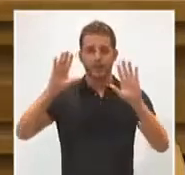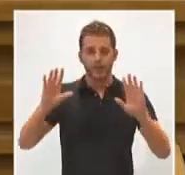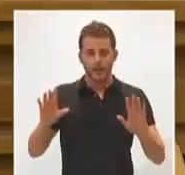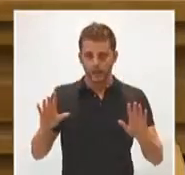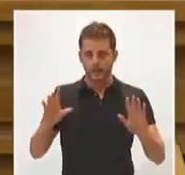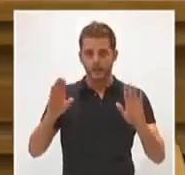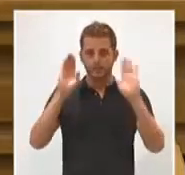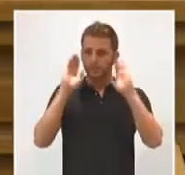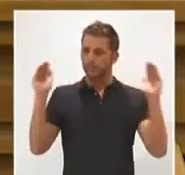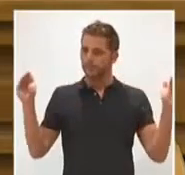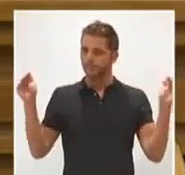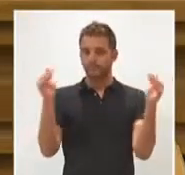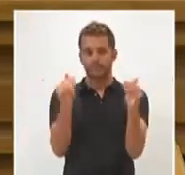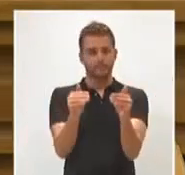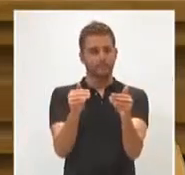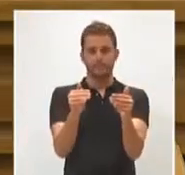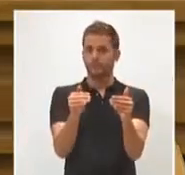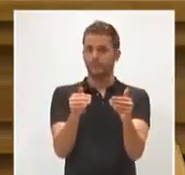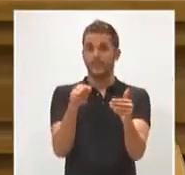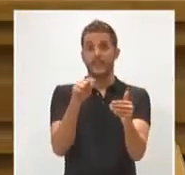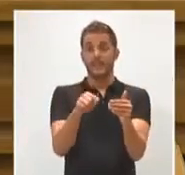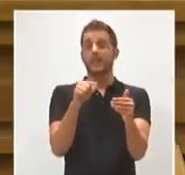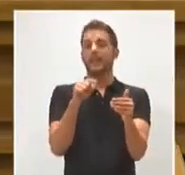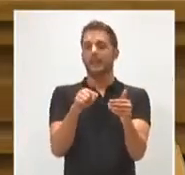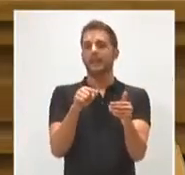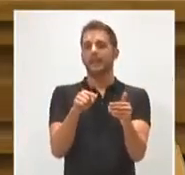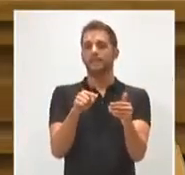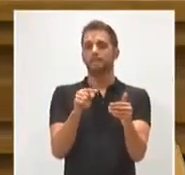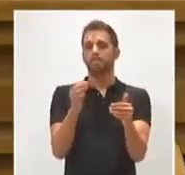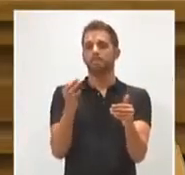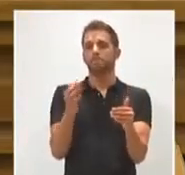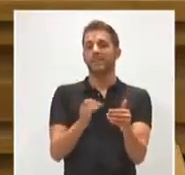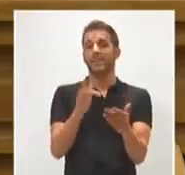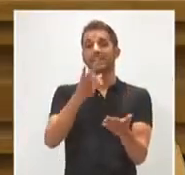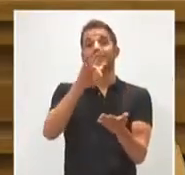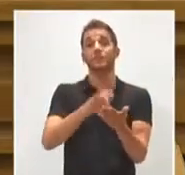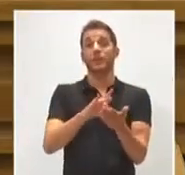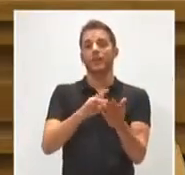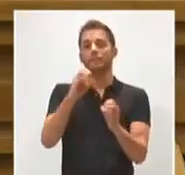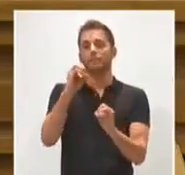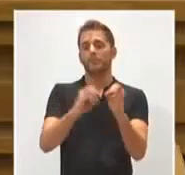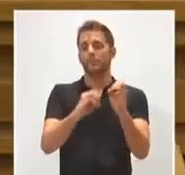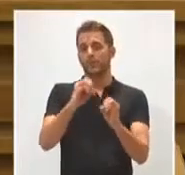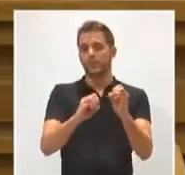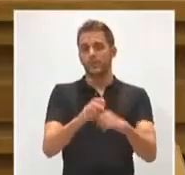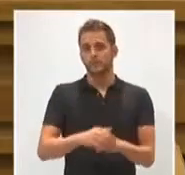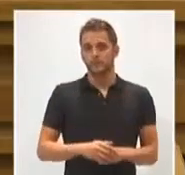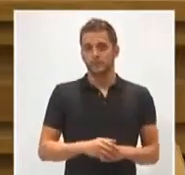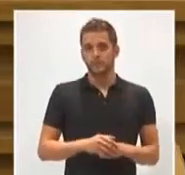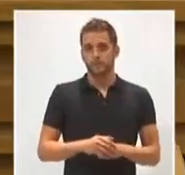dirigido y qué pasaría de largo si no se tuvieran las cifras nada más que a grosso modo en noviembre también